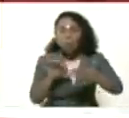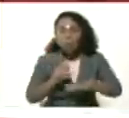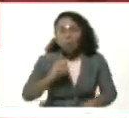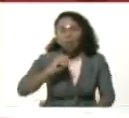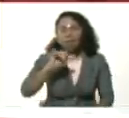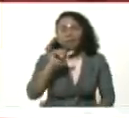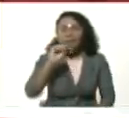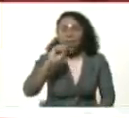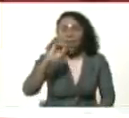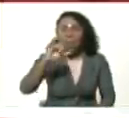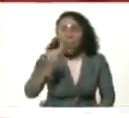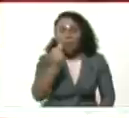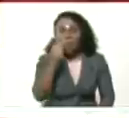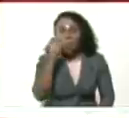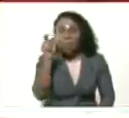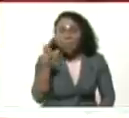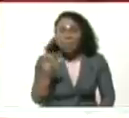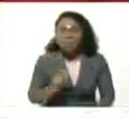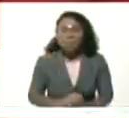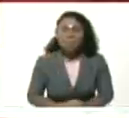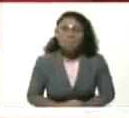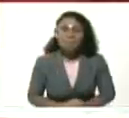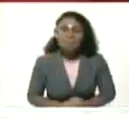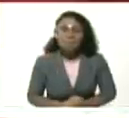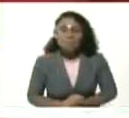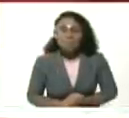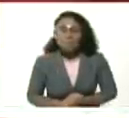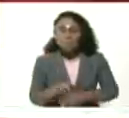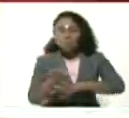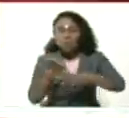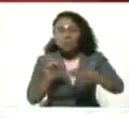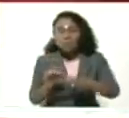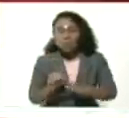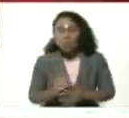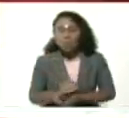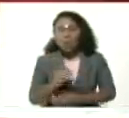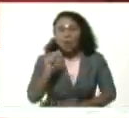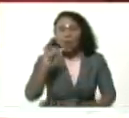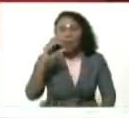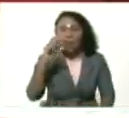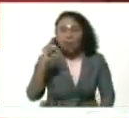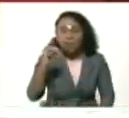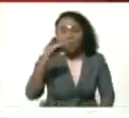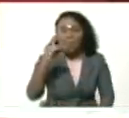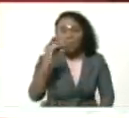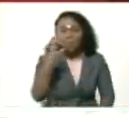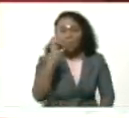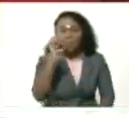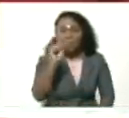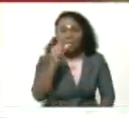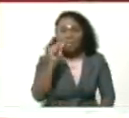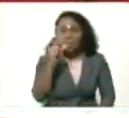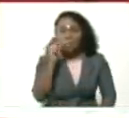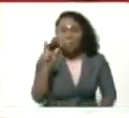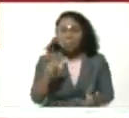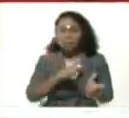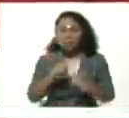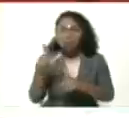Ramírez. Municipio Andrés Eloy Blanco, Carmen Márquez. Listo,